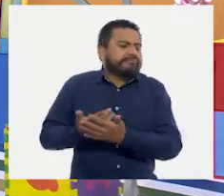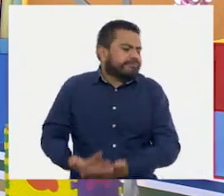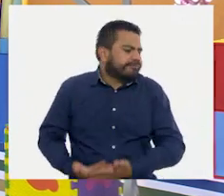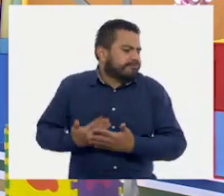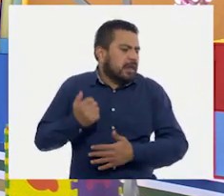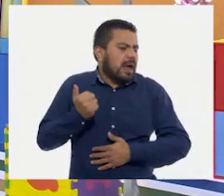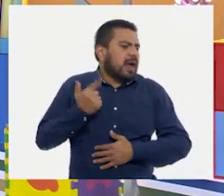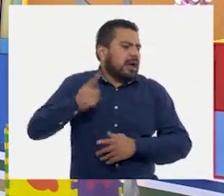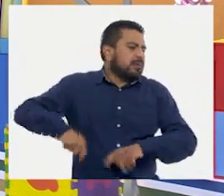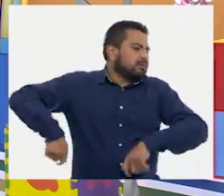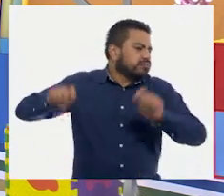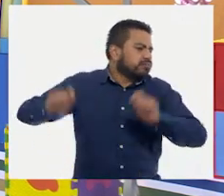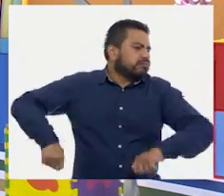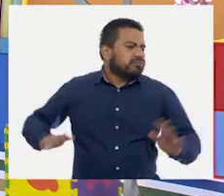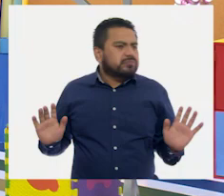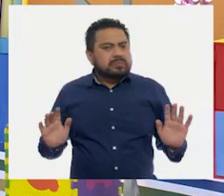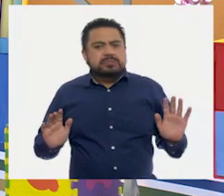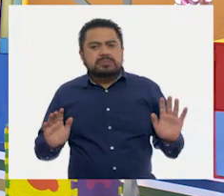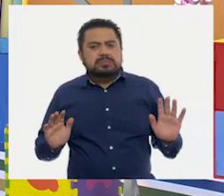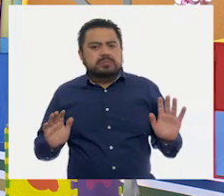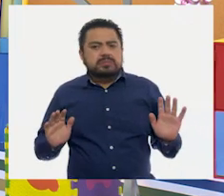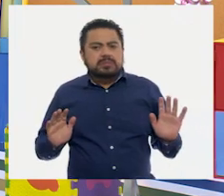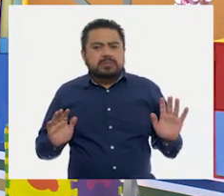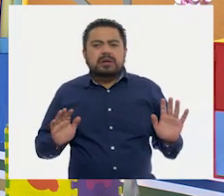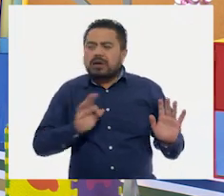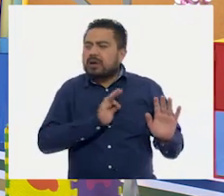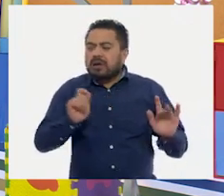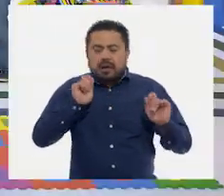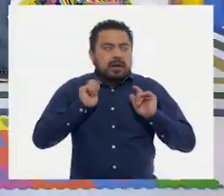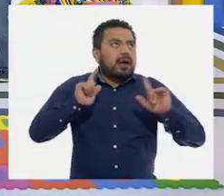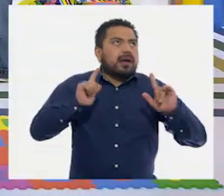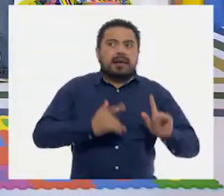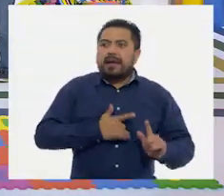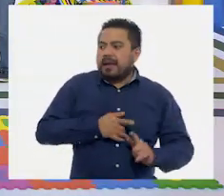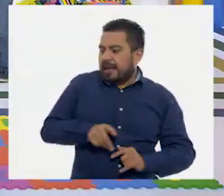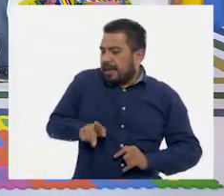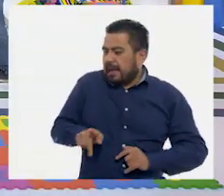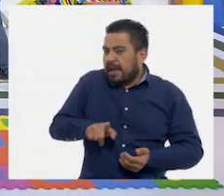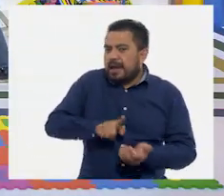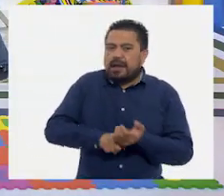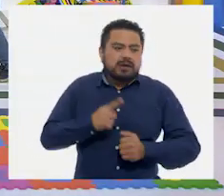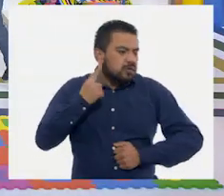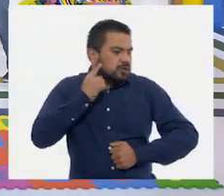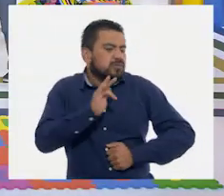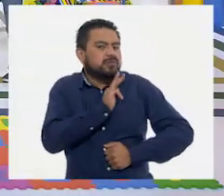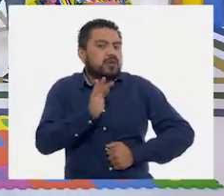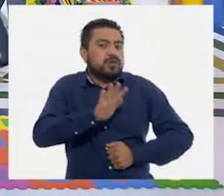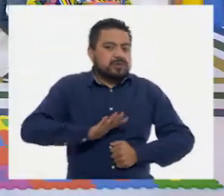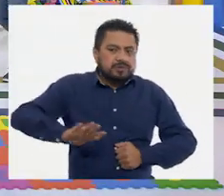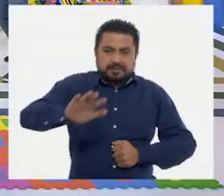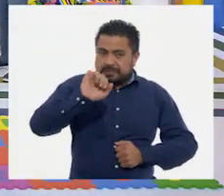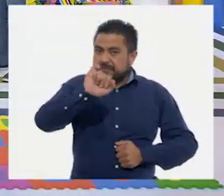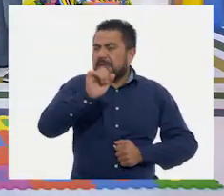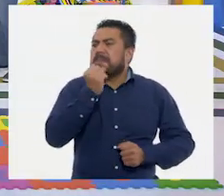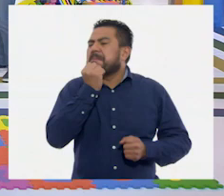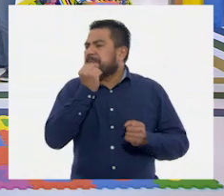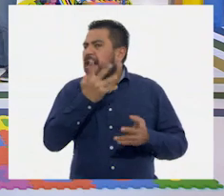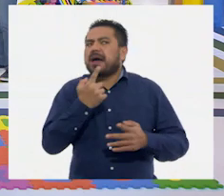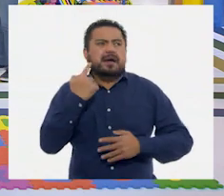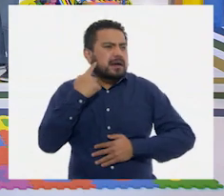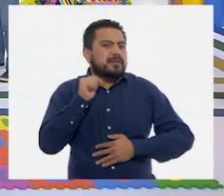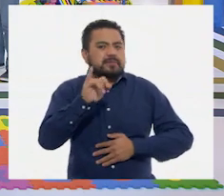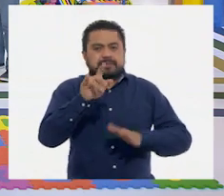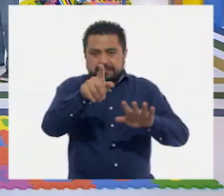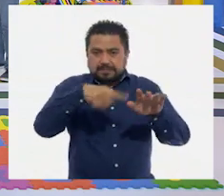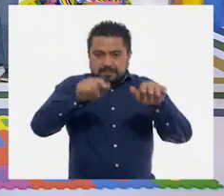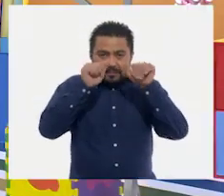que alguien las sacudiera y pues se despertaran. Así es, se despertaran y los escucháramos. ¿Sale? Suena padrísimo. Muy bien,